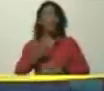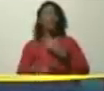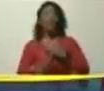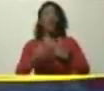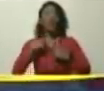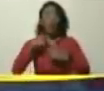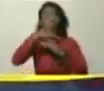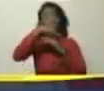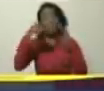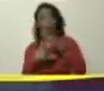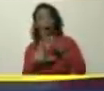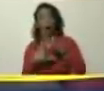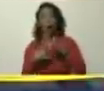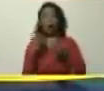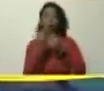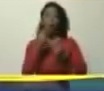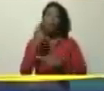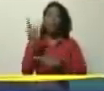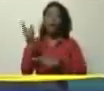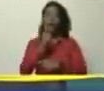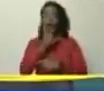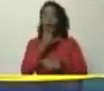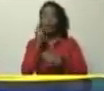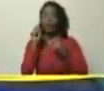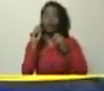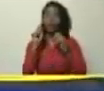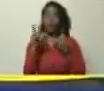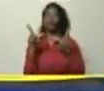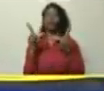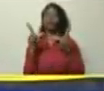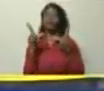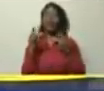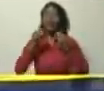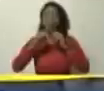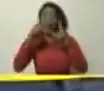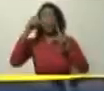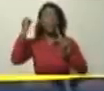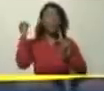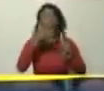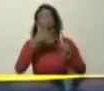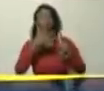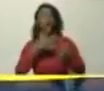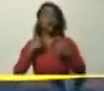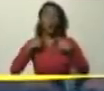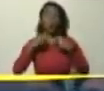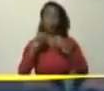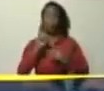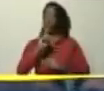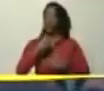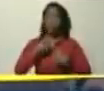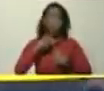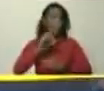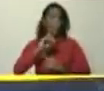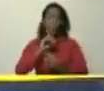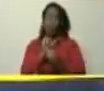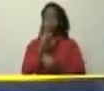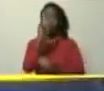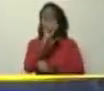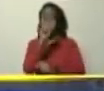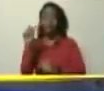bajo el, como dicen en inglés, el shock, el impacto. No esperábamos hace una